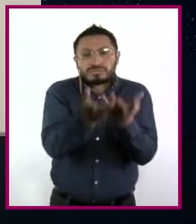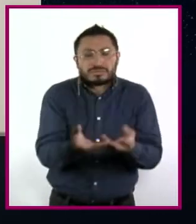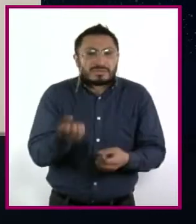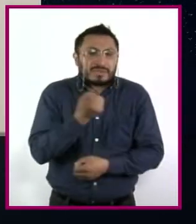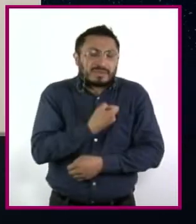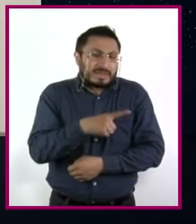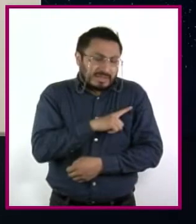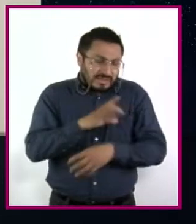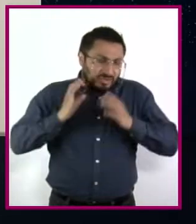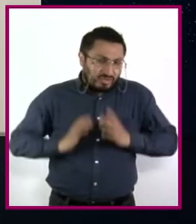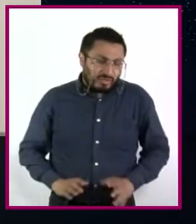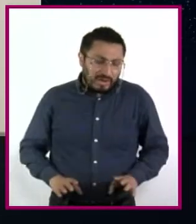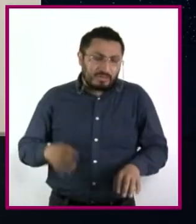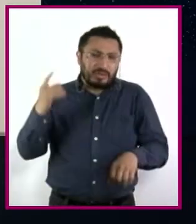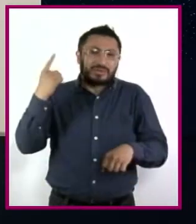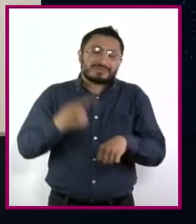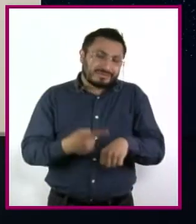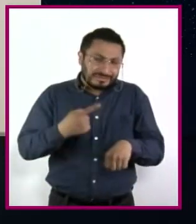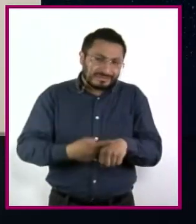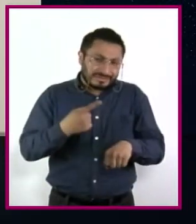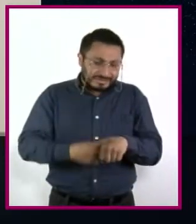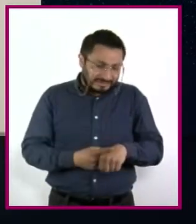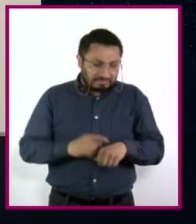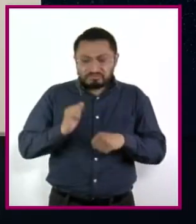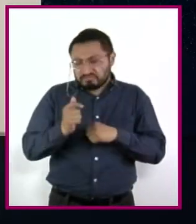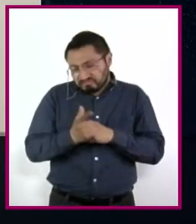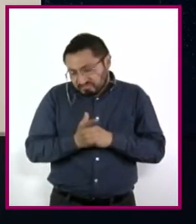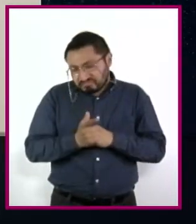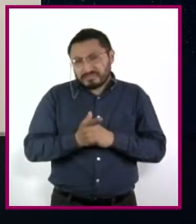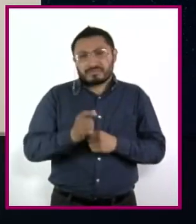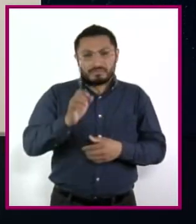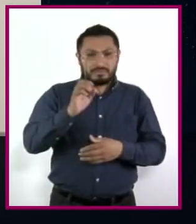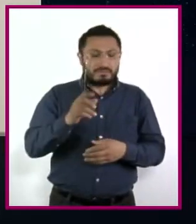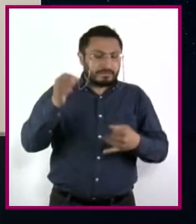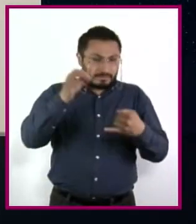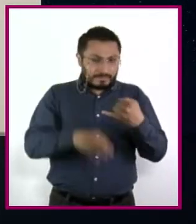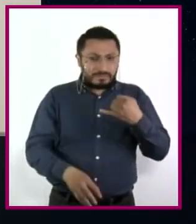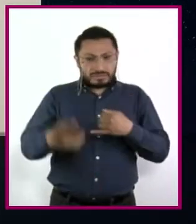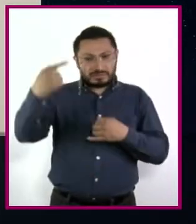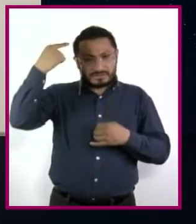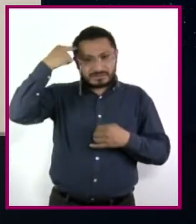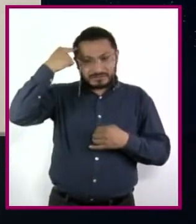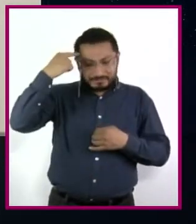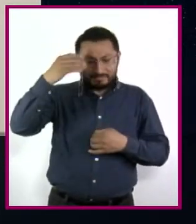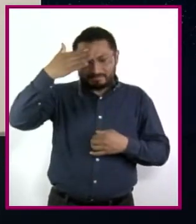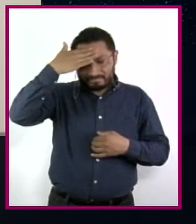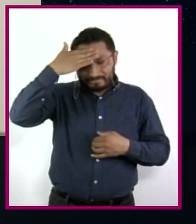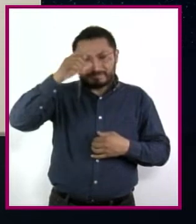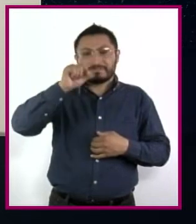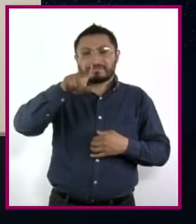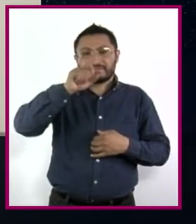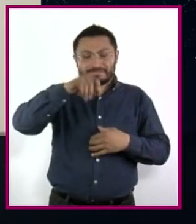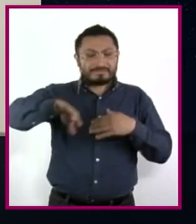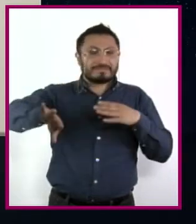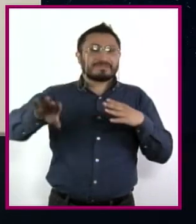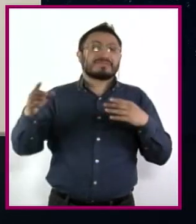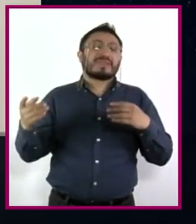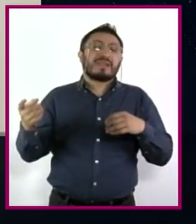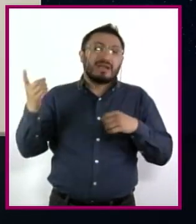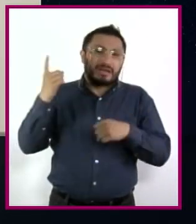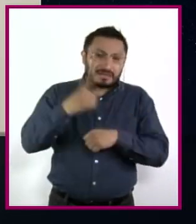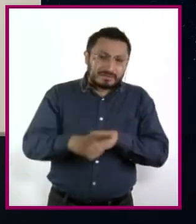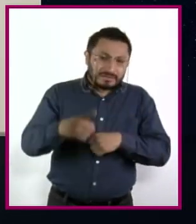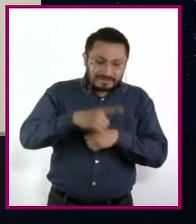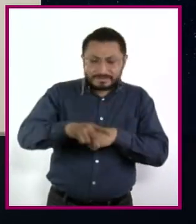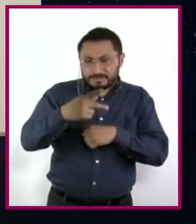estará mermada. Y bueno, finalmente en la parte mental también afecta, ¿no? Es decir, no va a haber ese equilibrio,